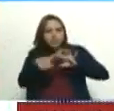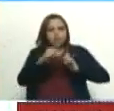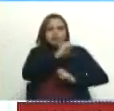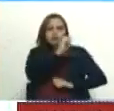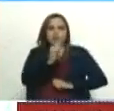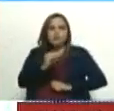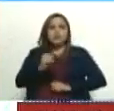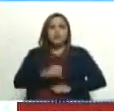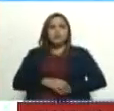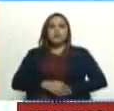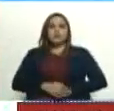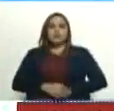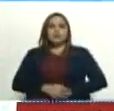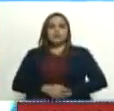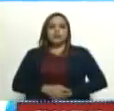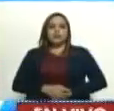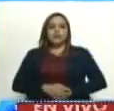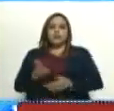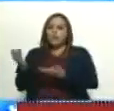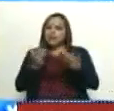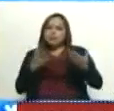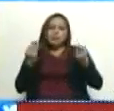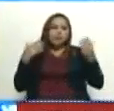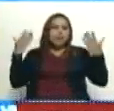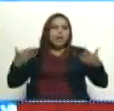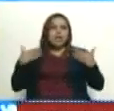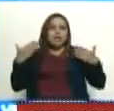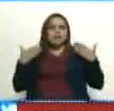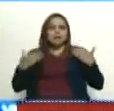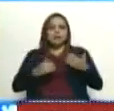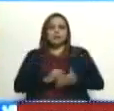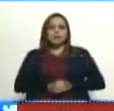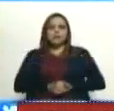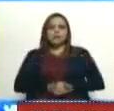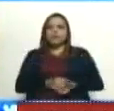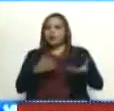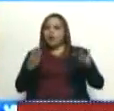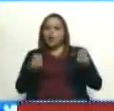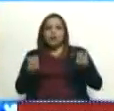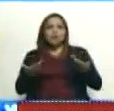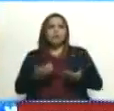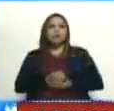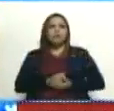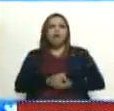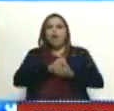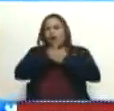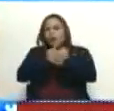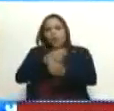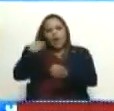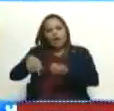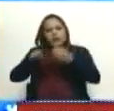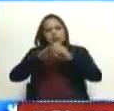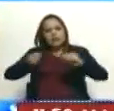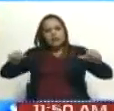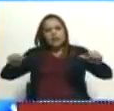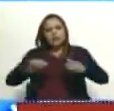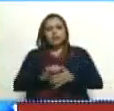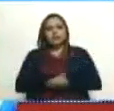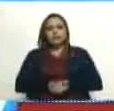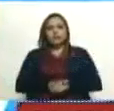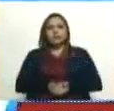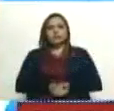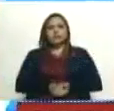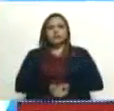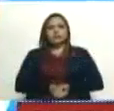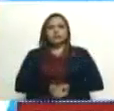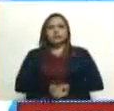venimos con mucho entusiasmo, con mucho amor por estas tierras y